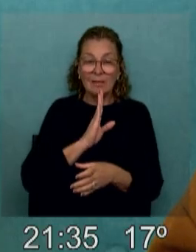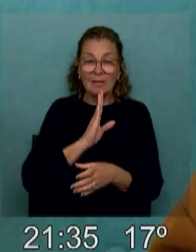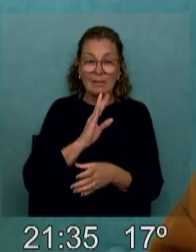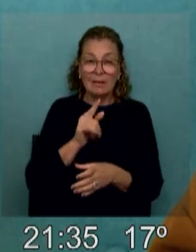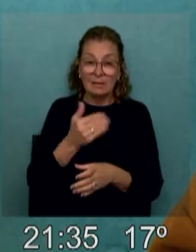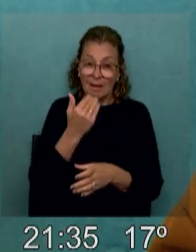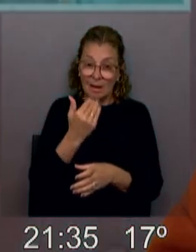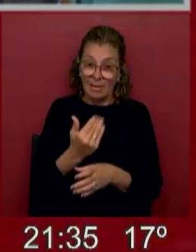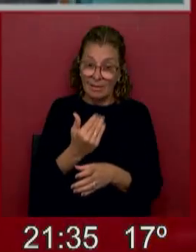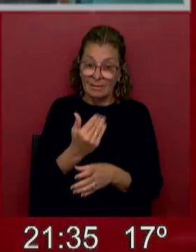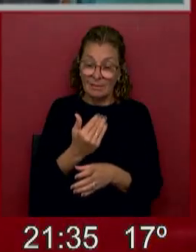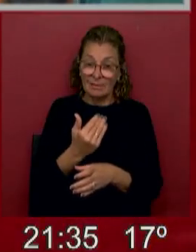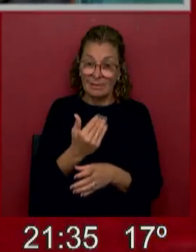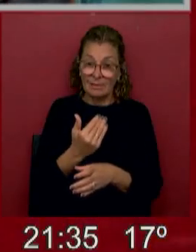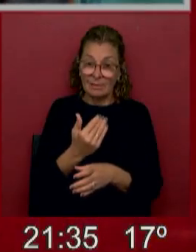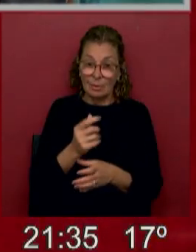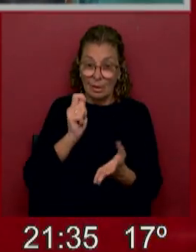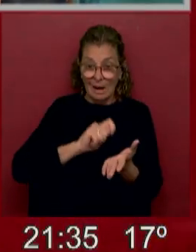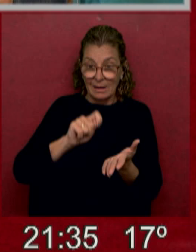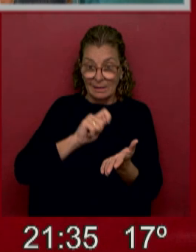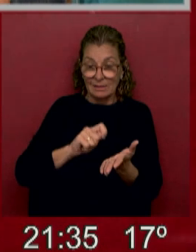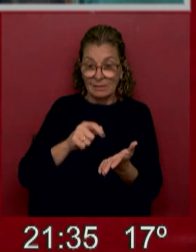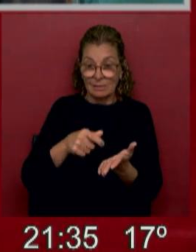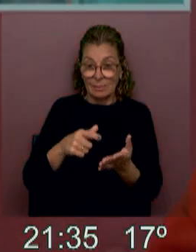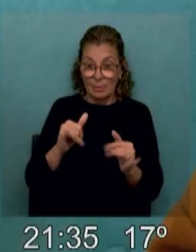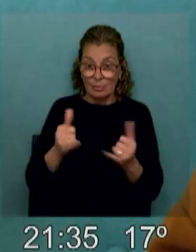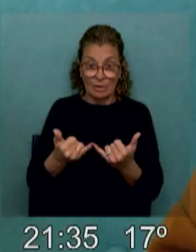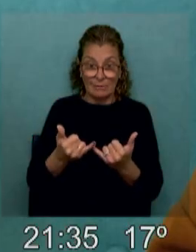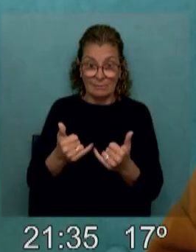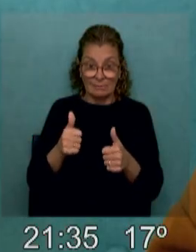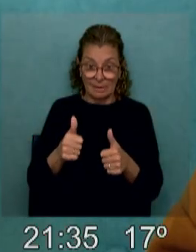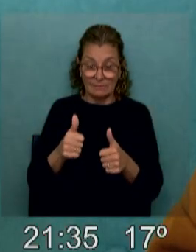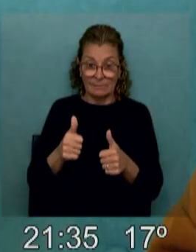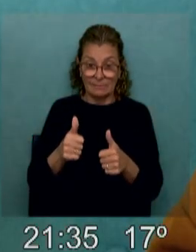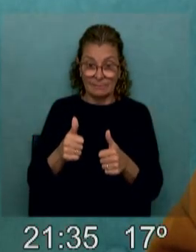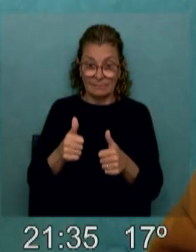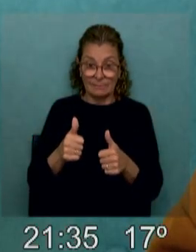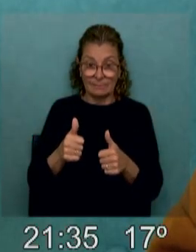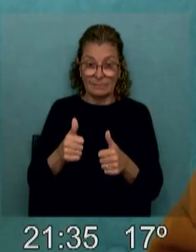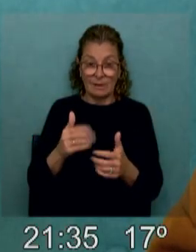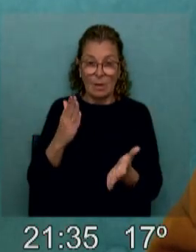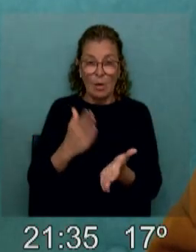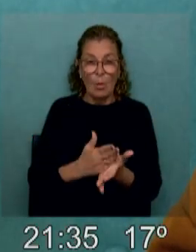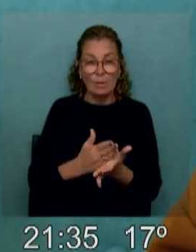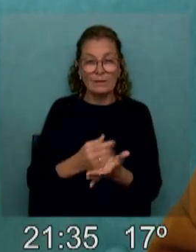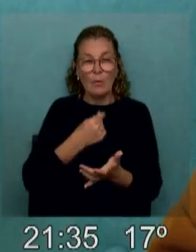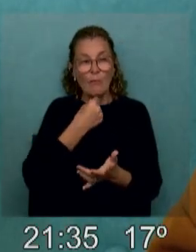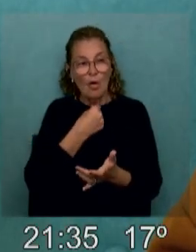agradece, que bueno, es cuando las letras estén, bueno, estamos prontos. Que es siempre lo último que se graba, son las